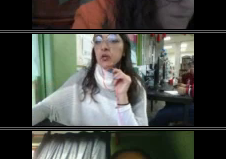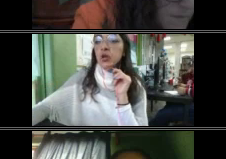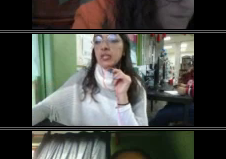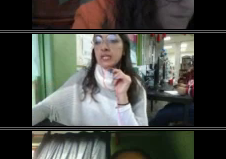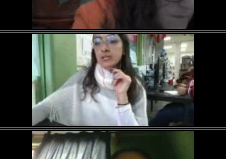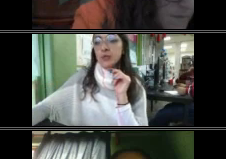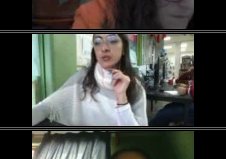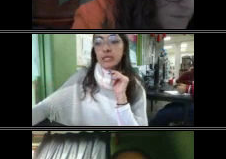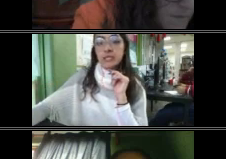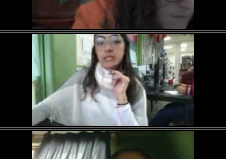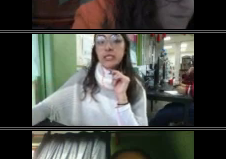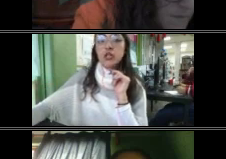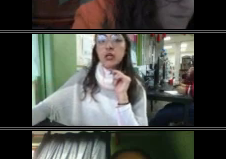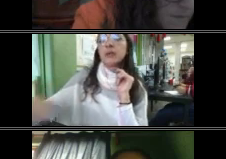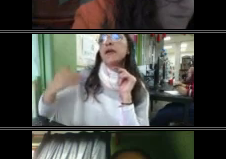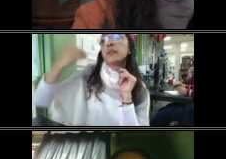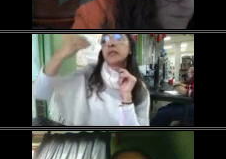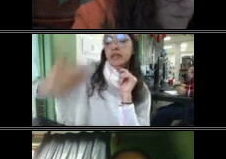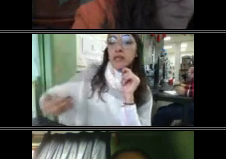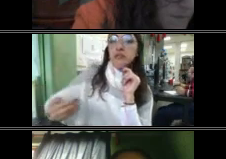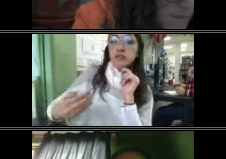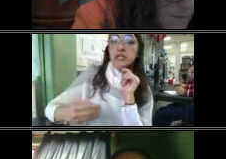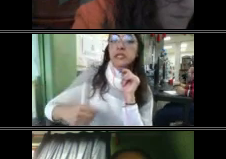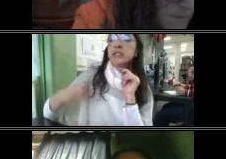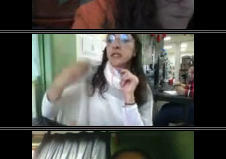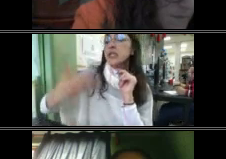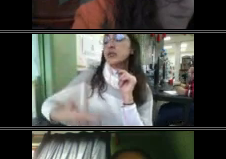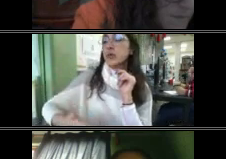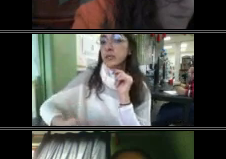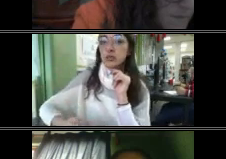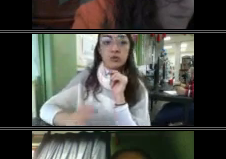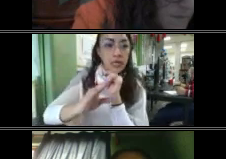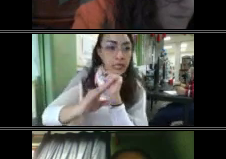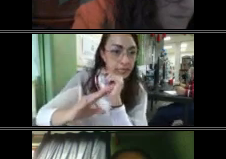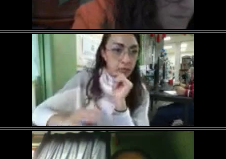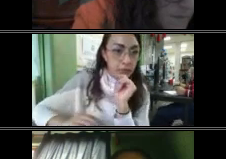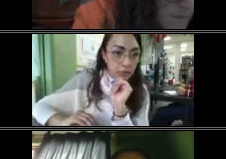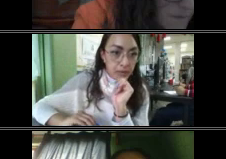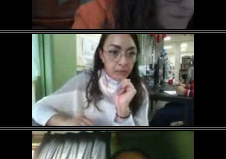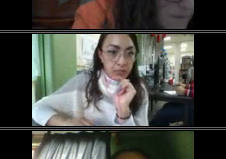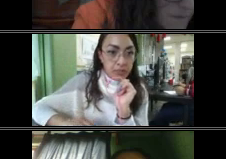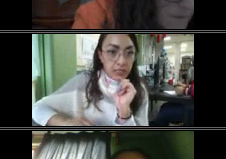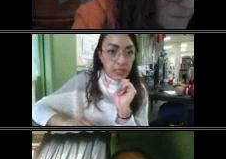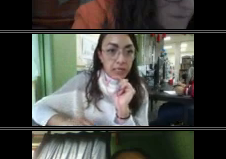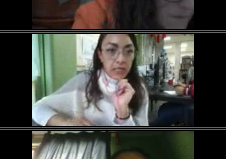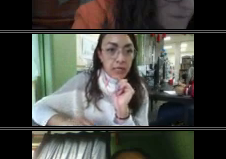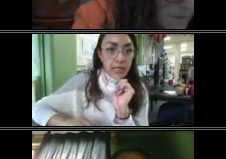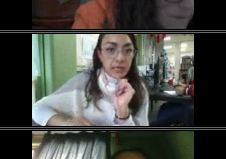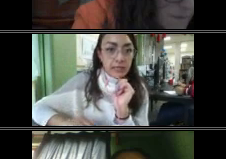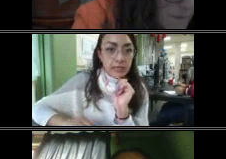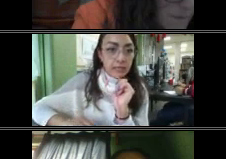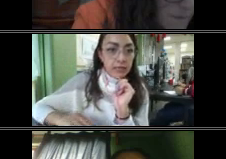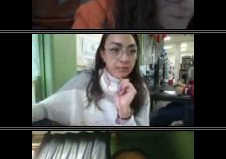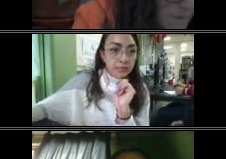le pongo responder y yo le voy a comentar a Jocelyn acerca de su opinión, no la he leído, pero por ejemplo dice,